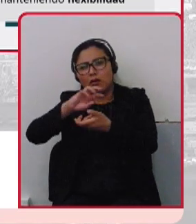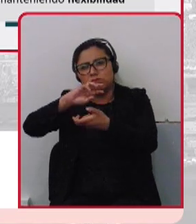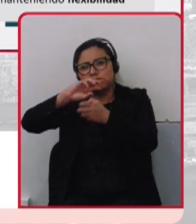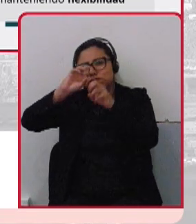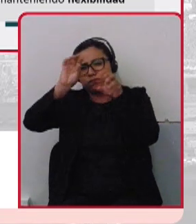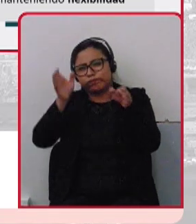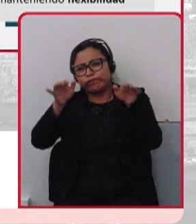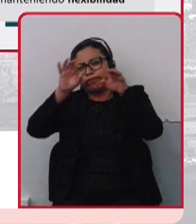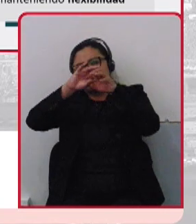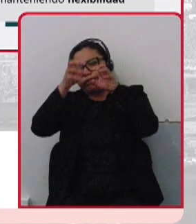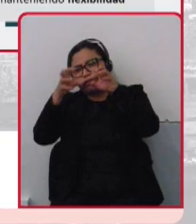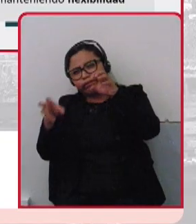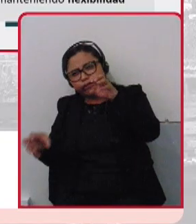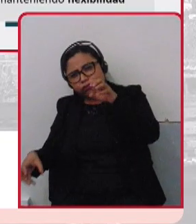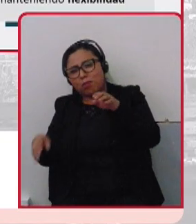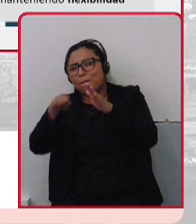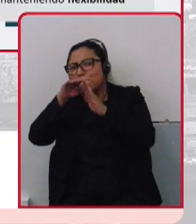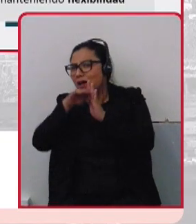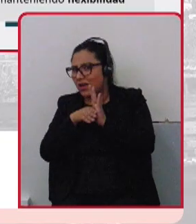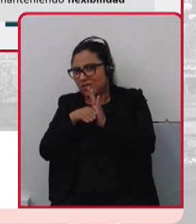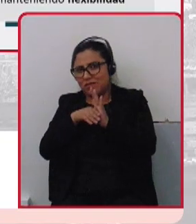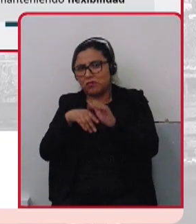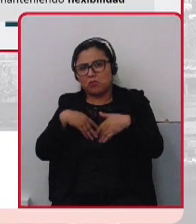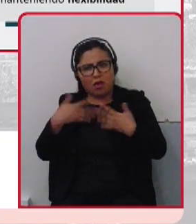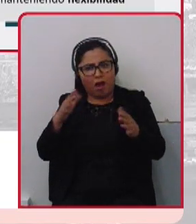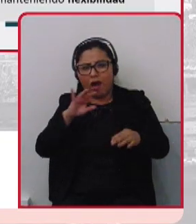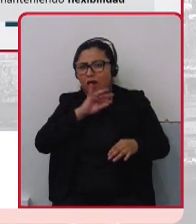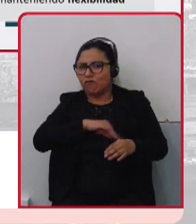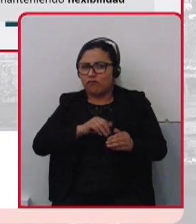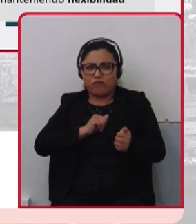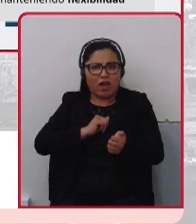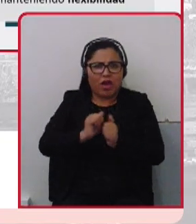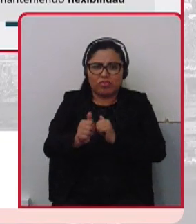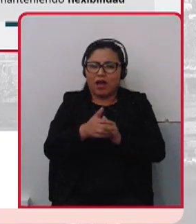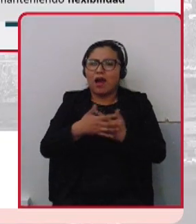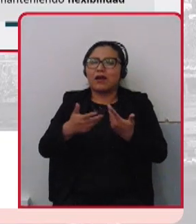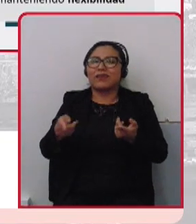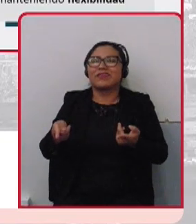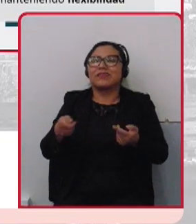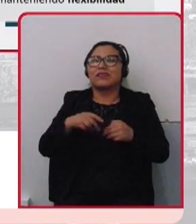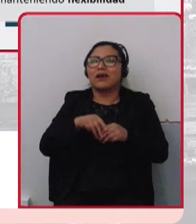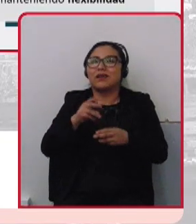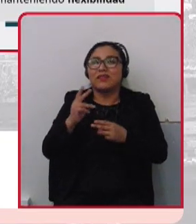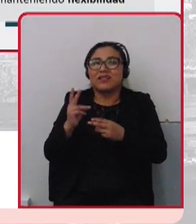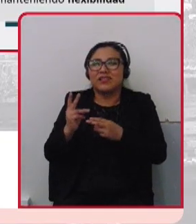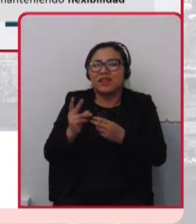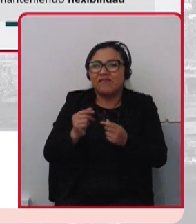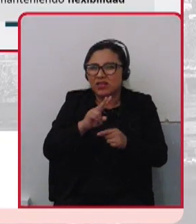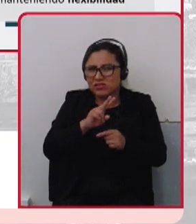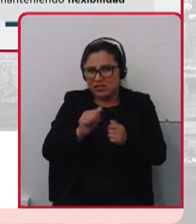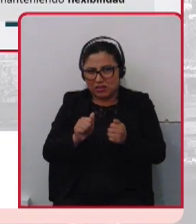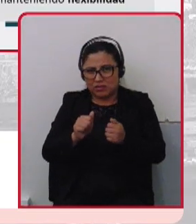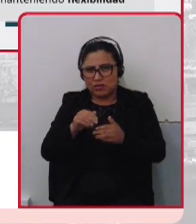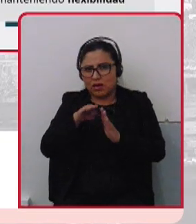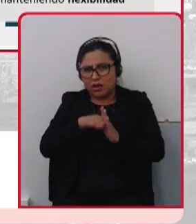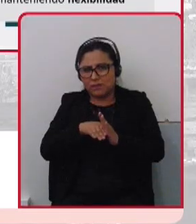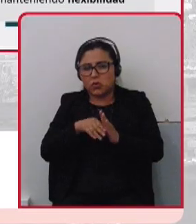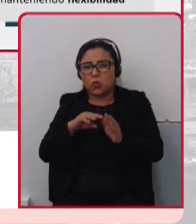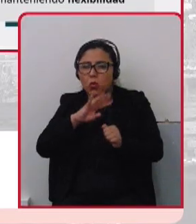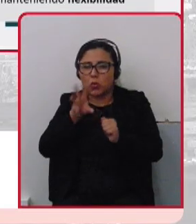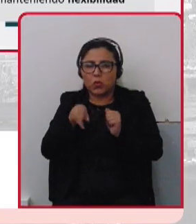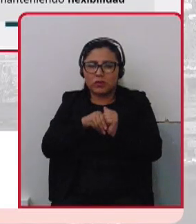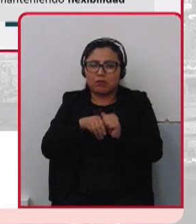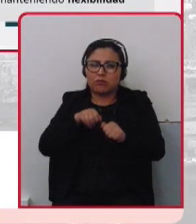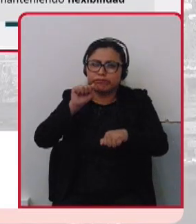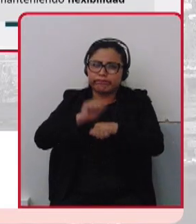ya tenía una ventaja en velocidad por la incorporación del sistema trolley. Si a eso yo le sumo una minimización de la